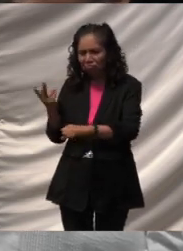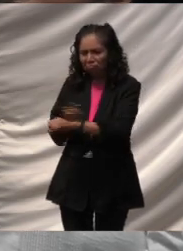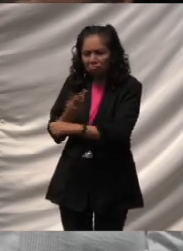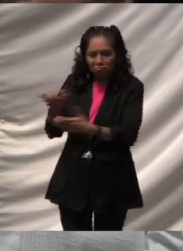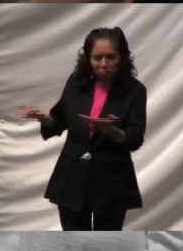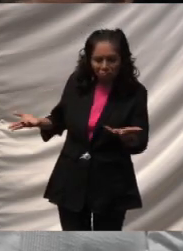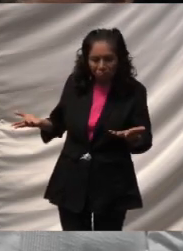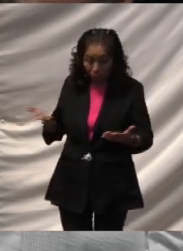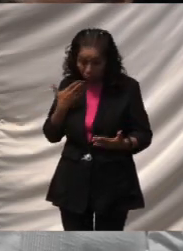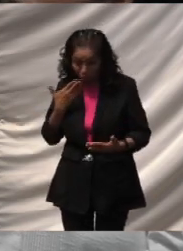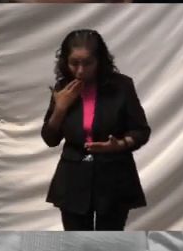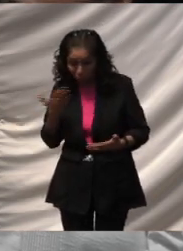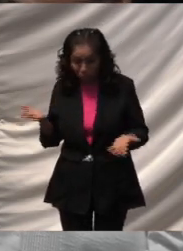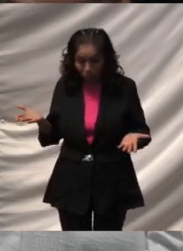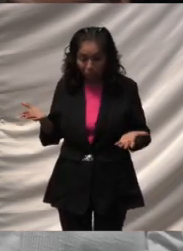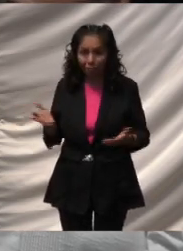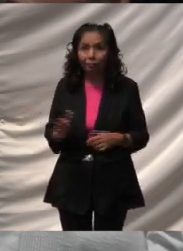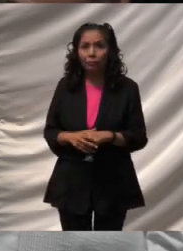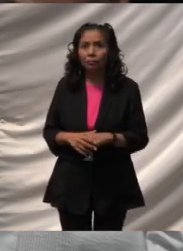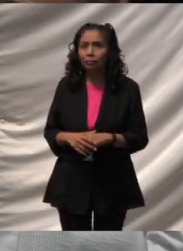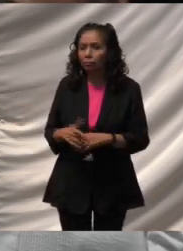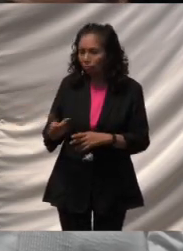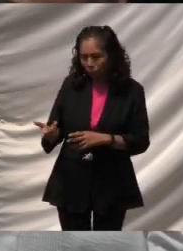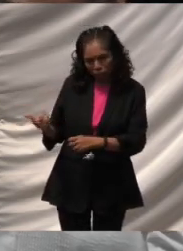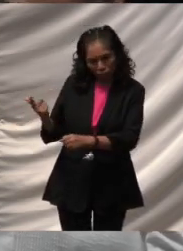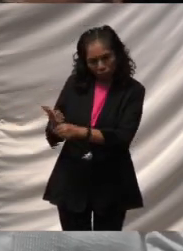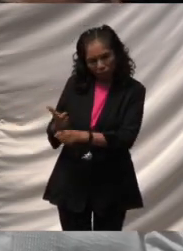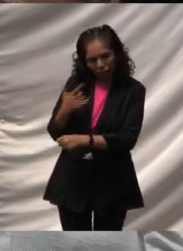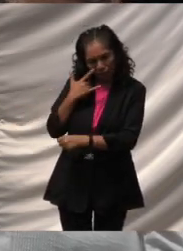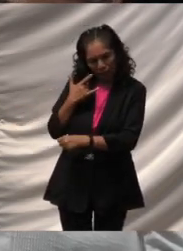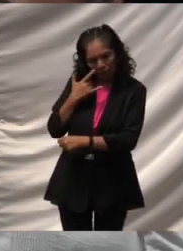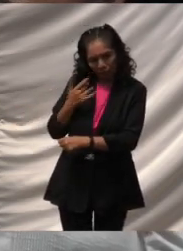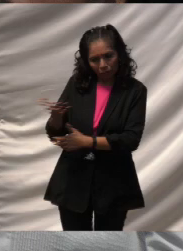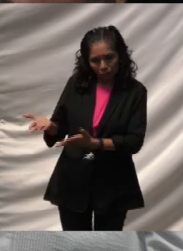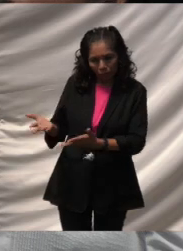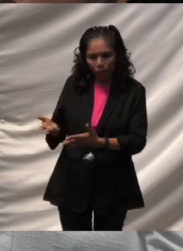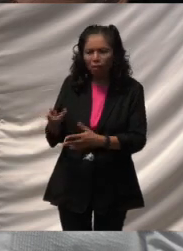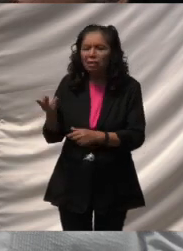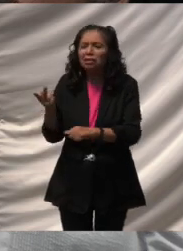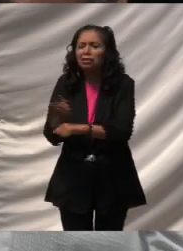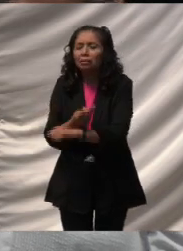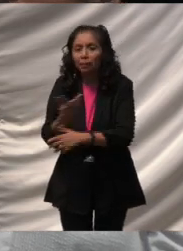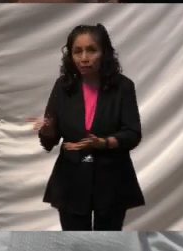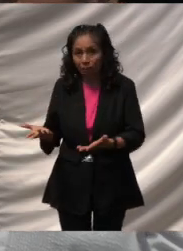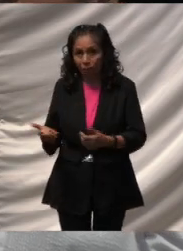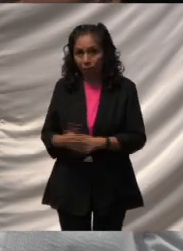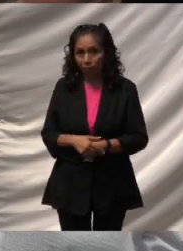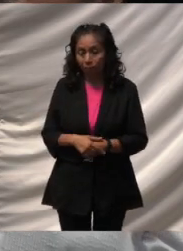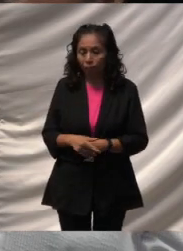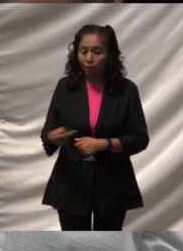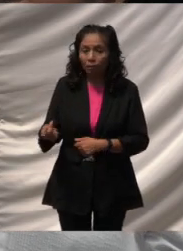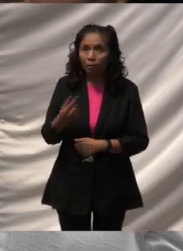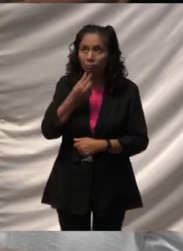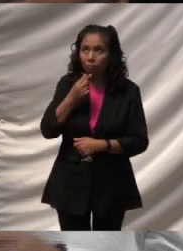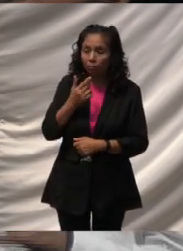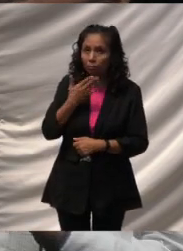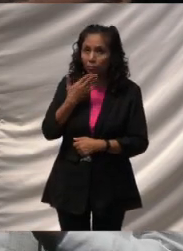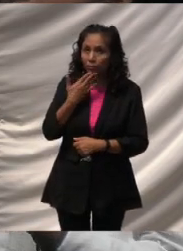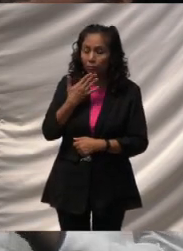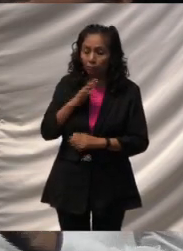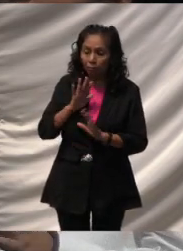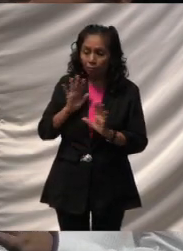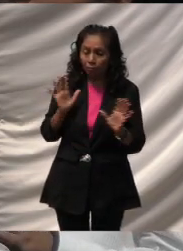«Hija, ¿estás bien? Te he estado notando un poco rara. ¿Gustas decirme qué tienes?». «Estoy bien, gracias por